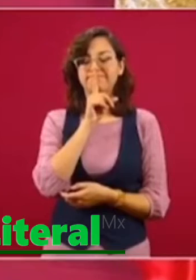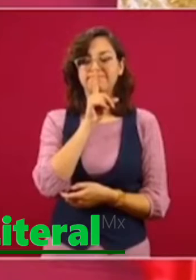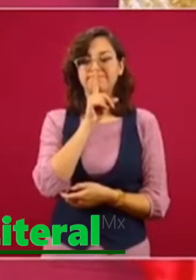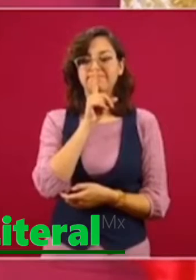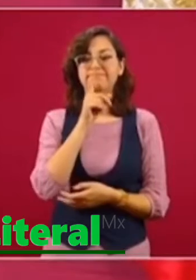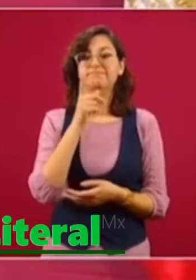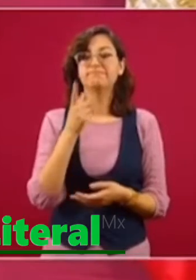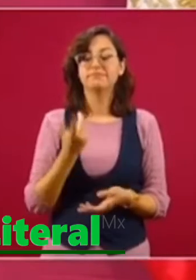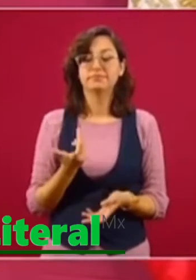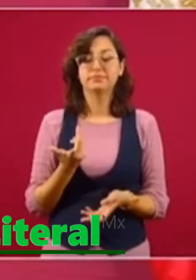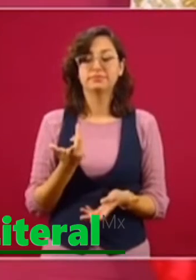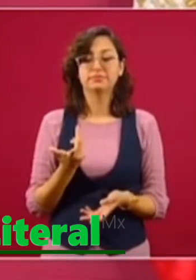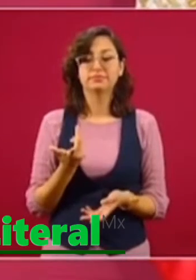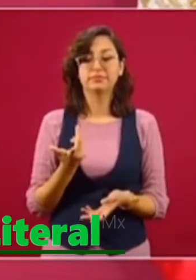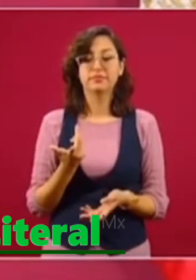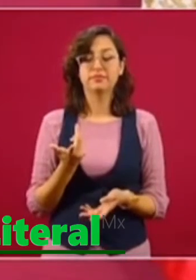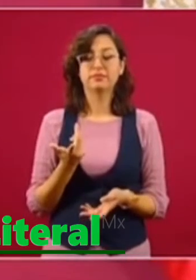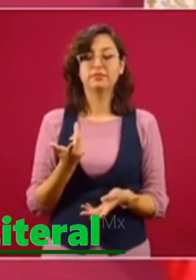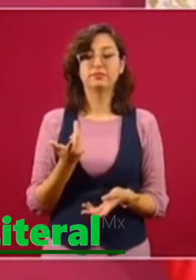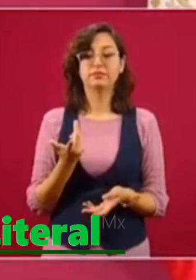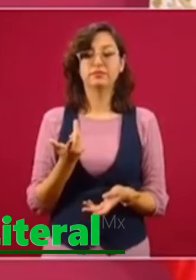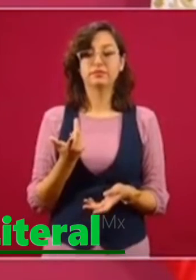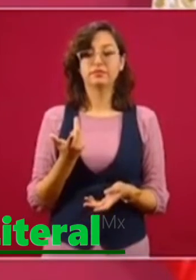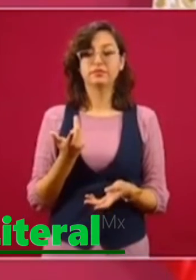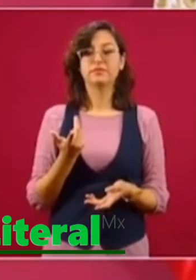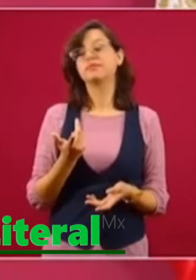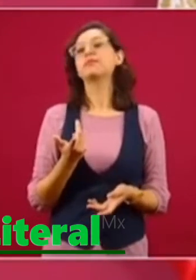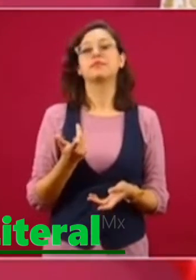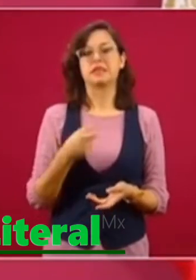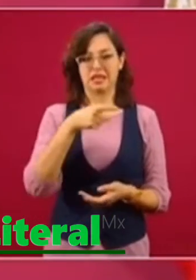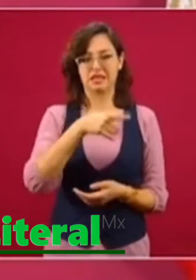es que con el outsourcing,